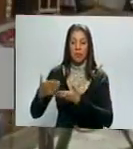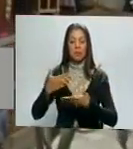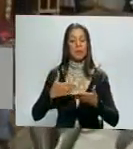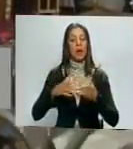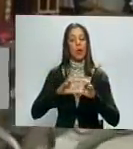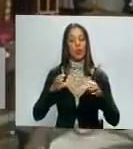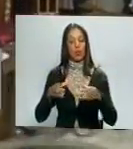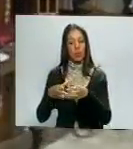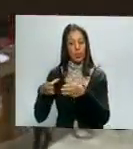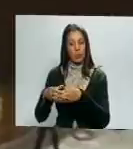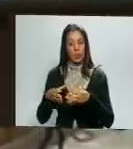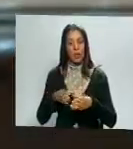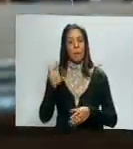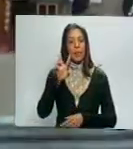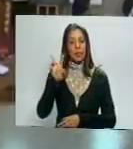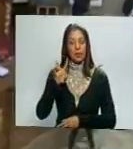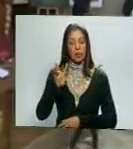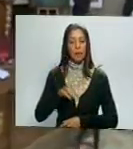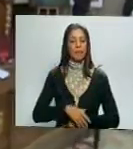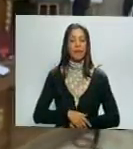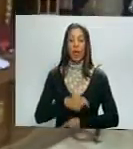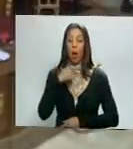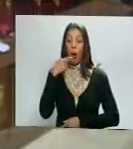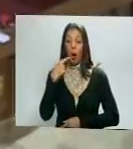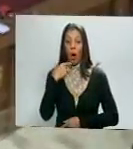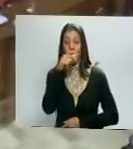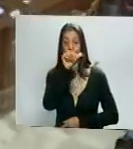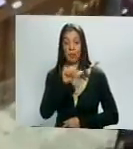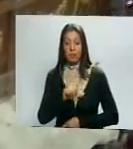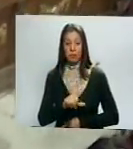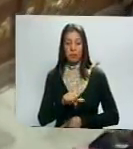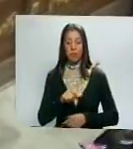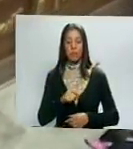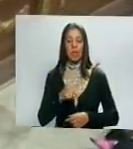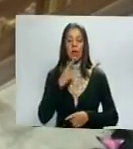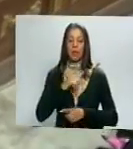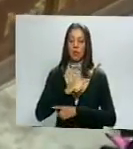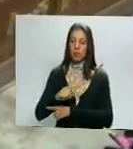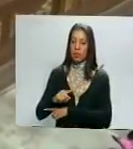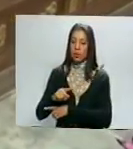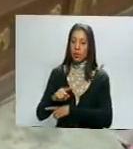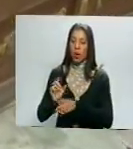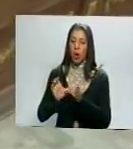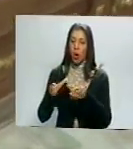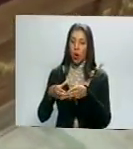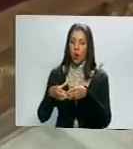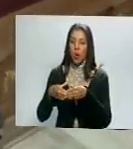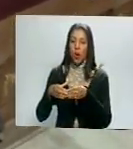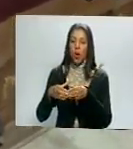del país. Al concluir su intervención, el primer vicepresidente designó una comisión